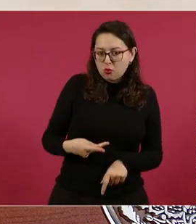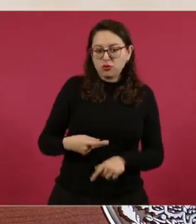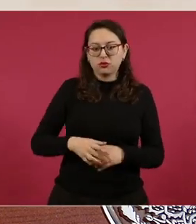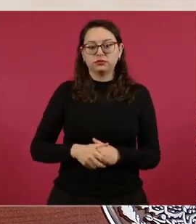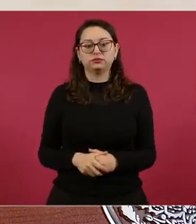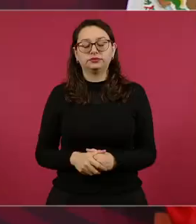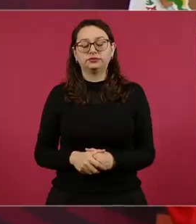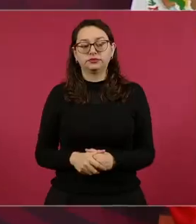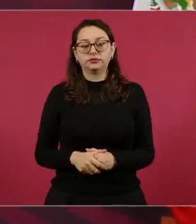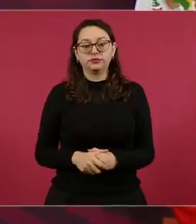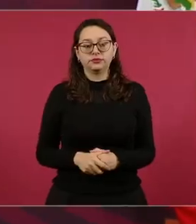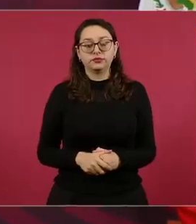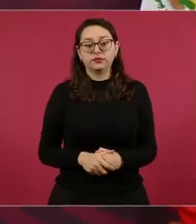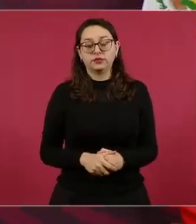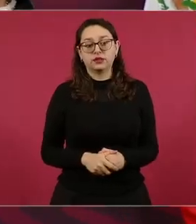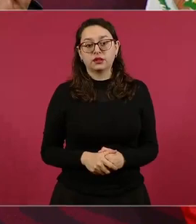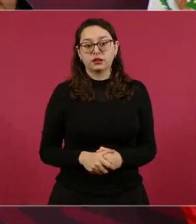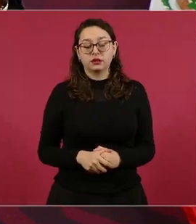las empresas